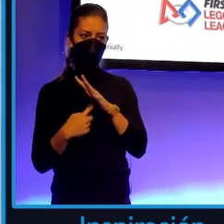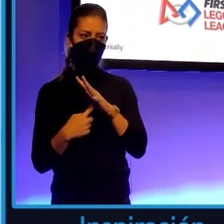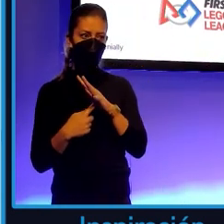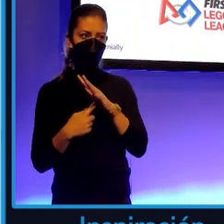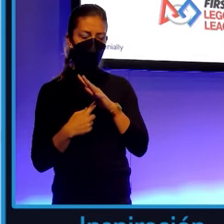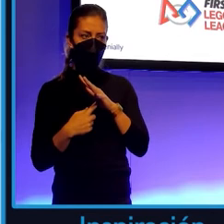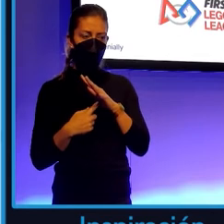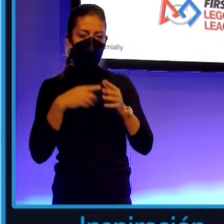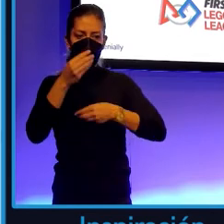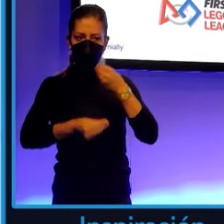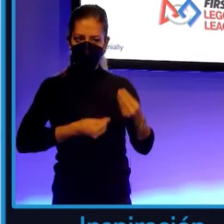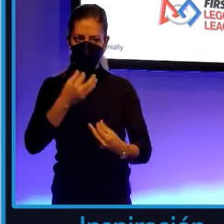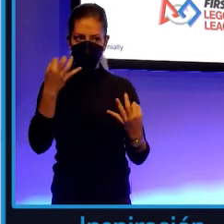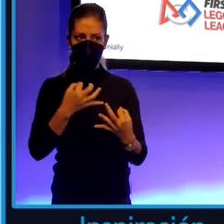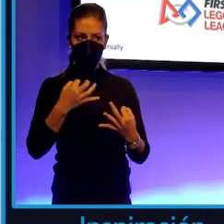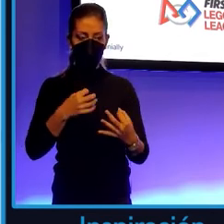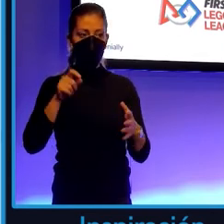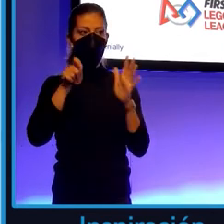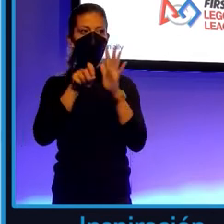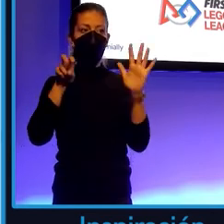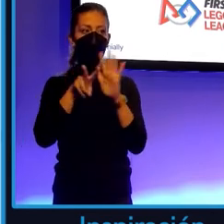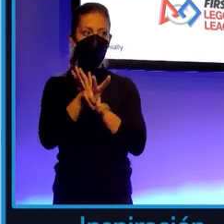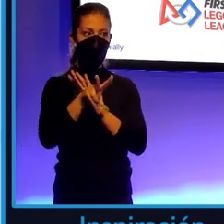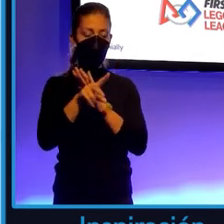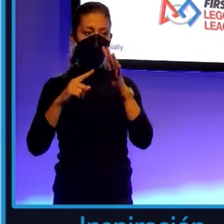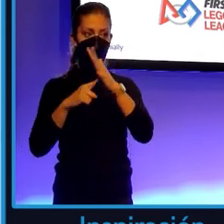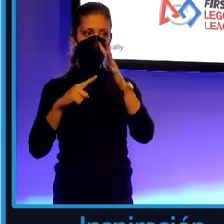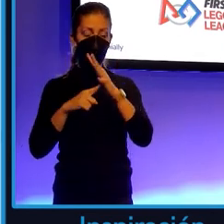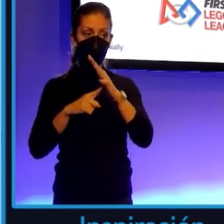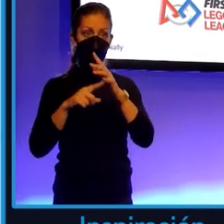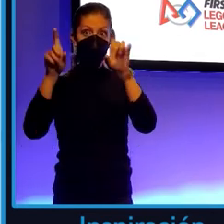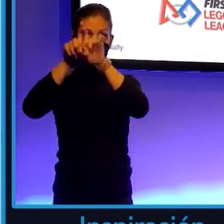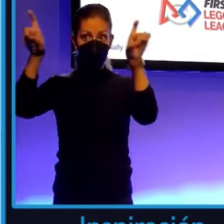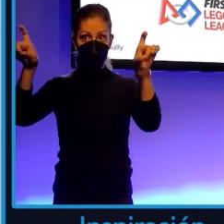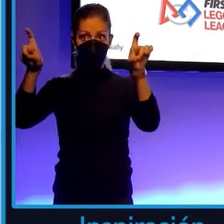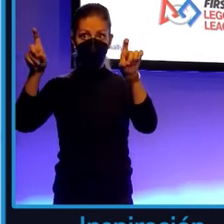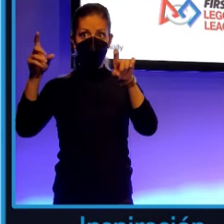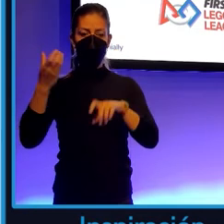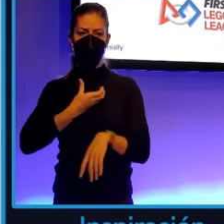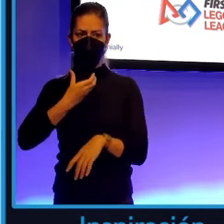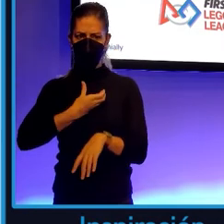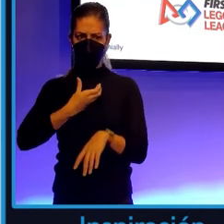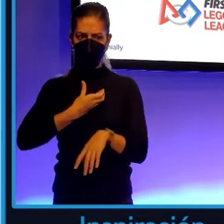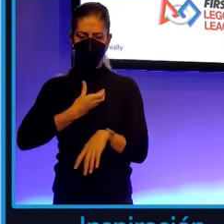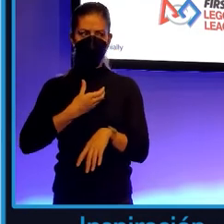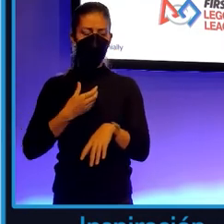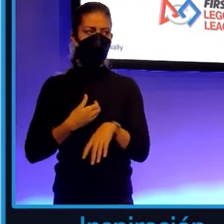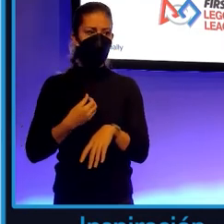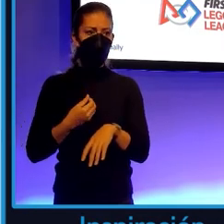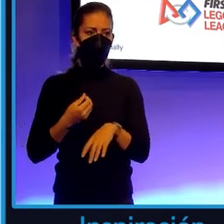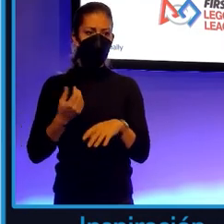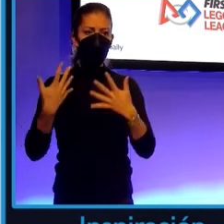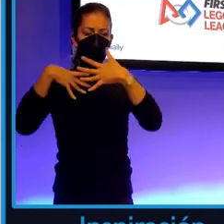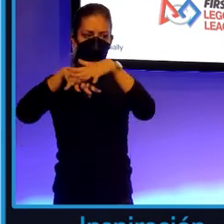desde la perspectiva del parque como entidad pública compresa pública del cabildo son las colaboraciones las sinergias partiendo de un